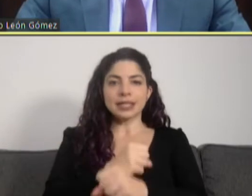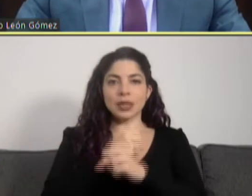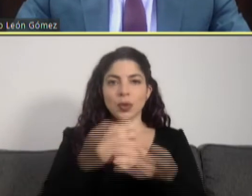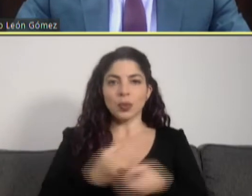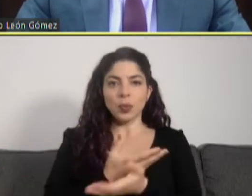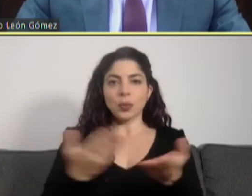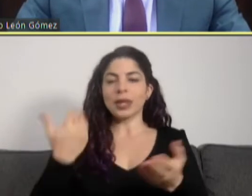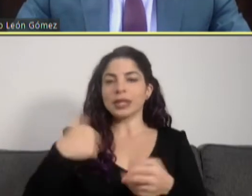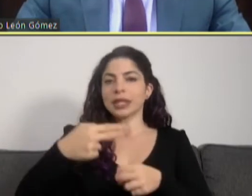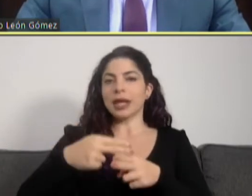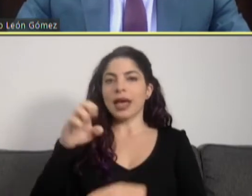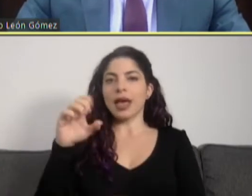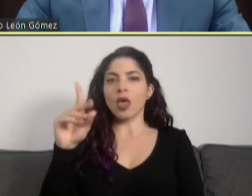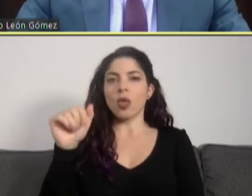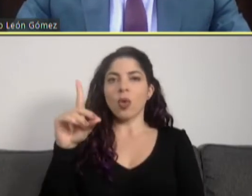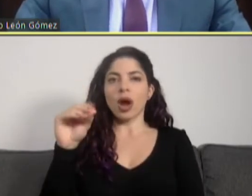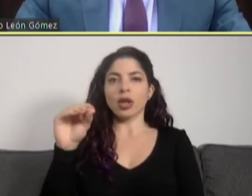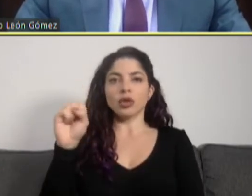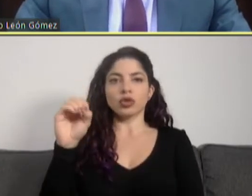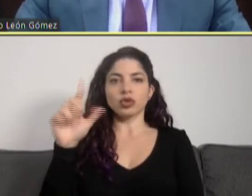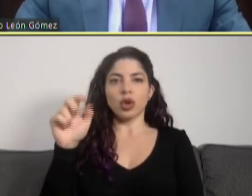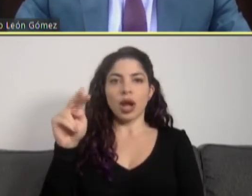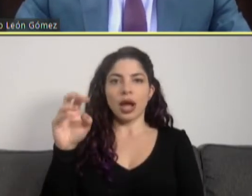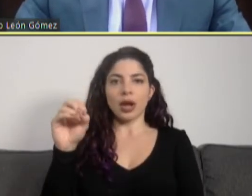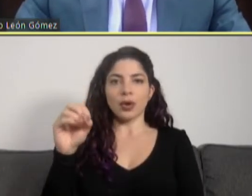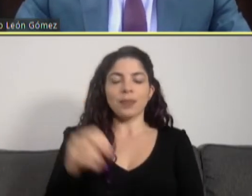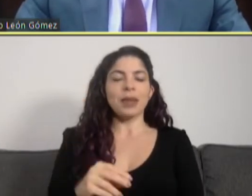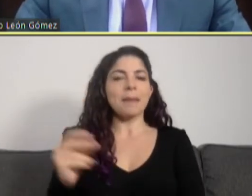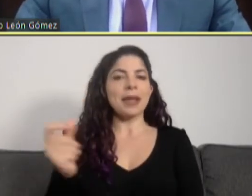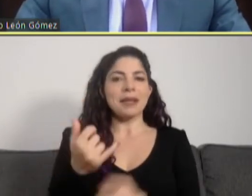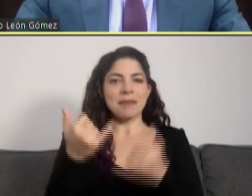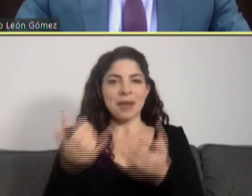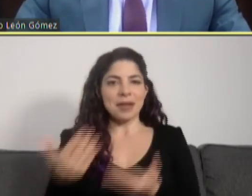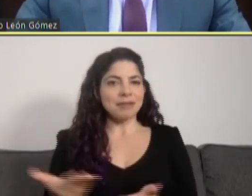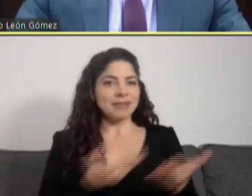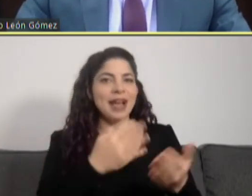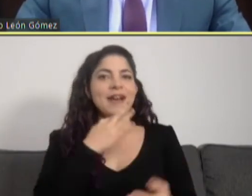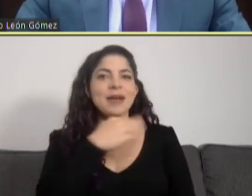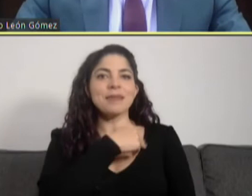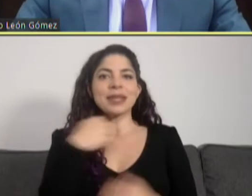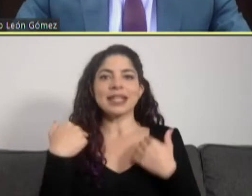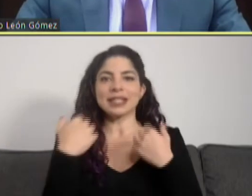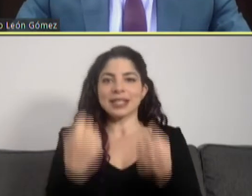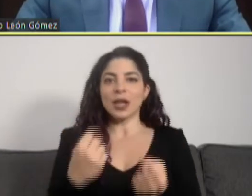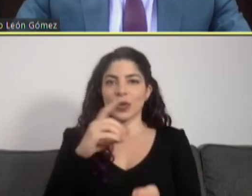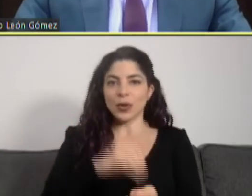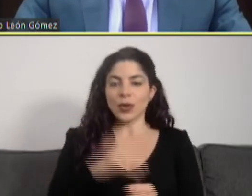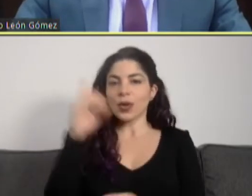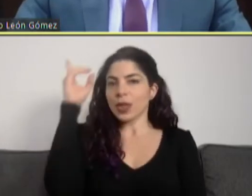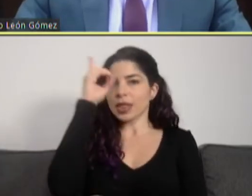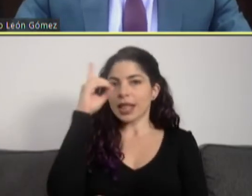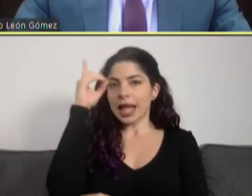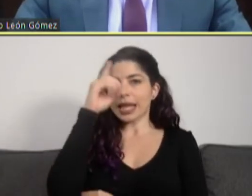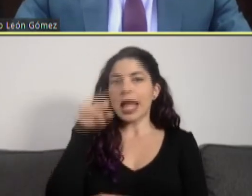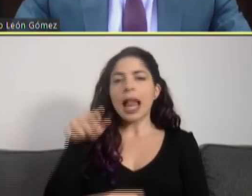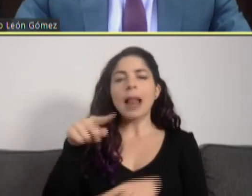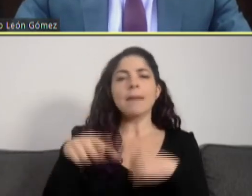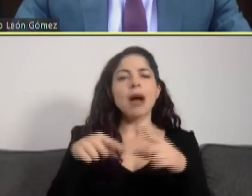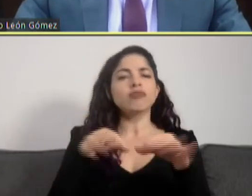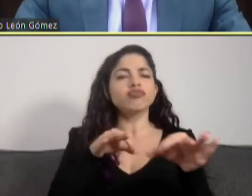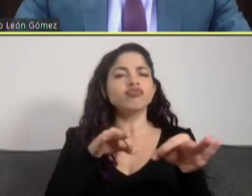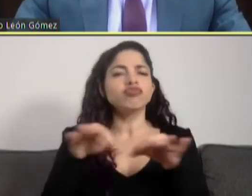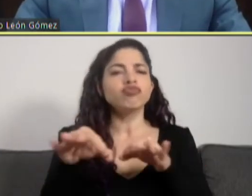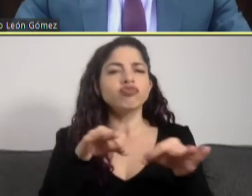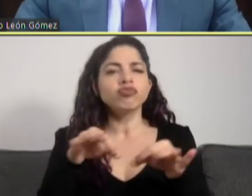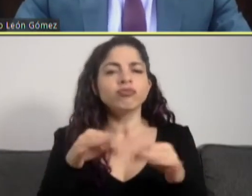el señor Eduardo Solano. De inmediato le cedemos la palabra al ministro de Salud, el doctor Daniel Salas, quien nos dará el detalle de